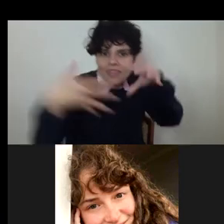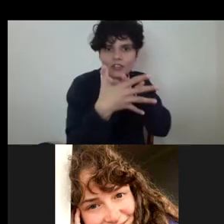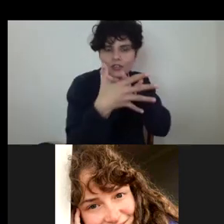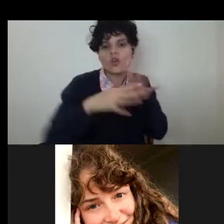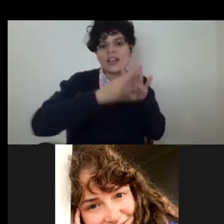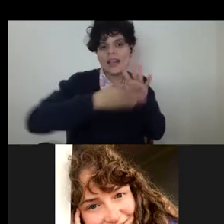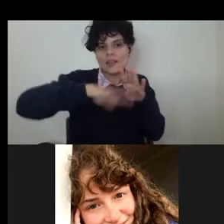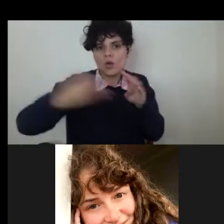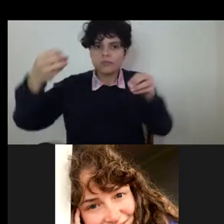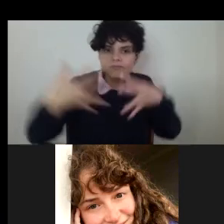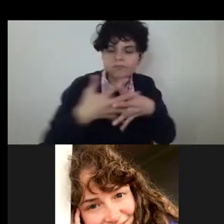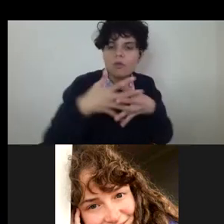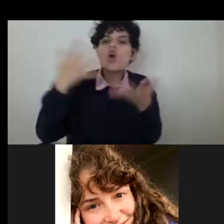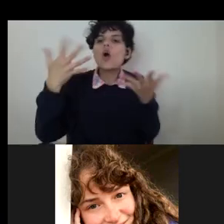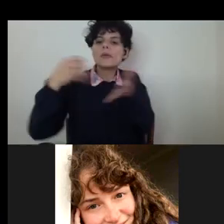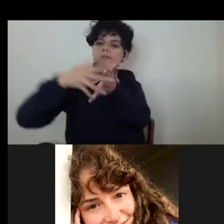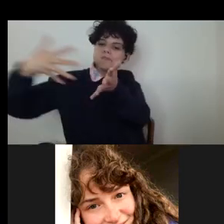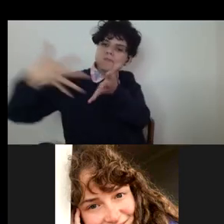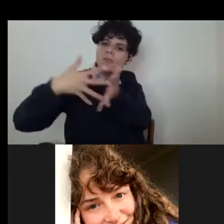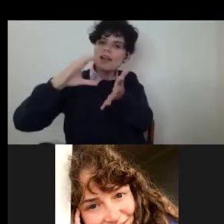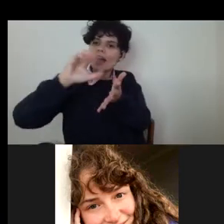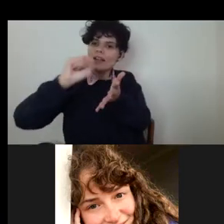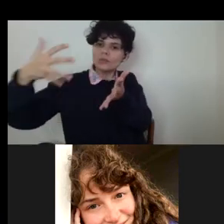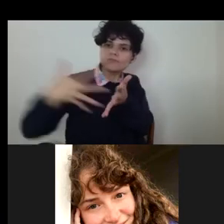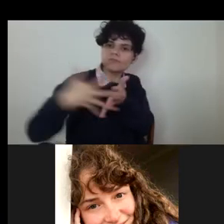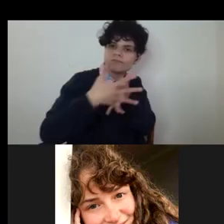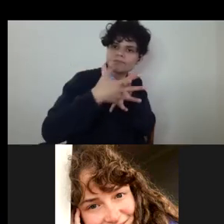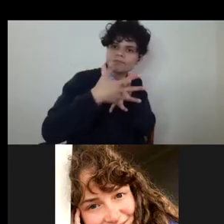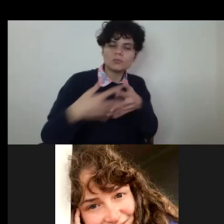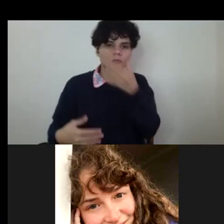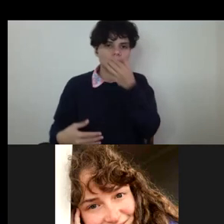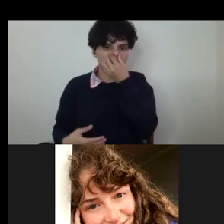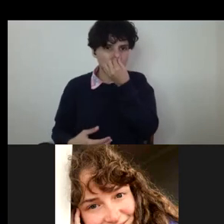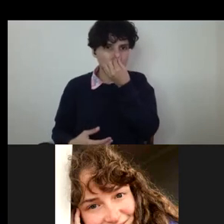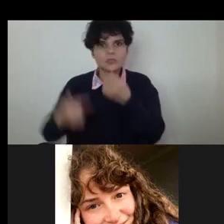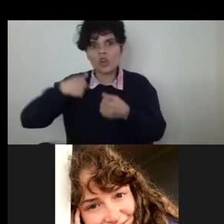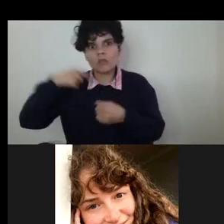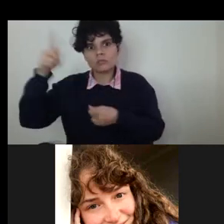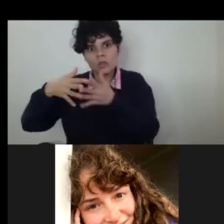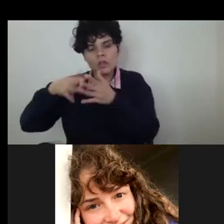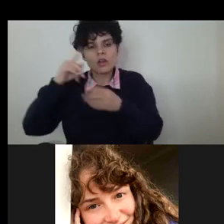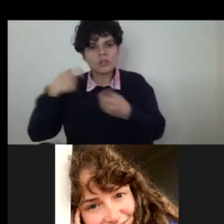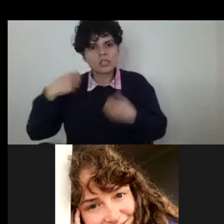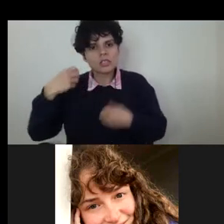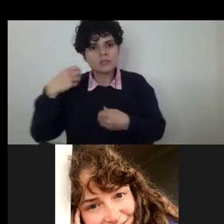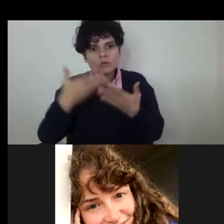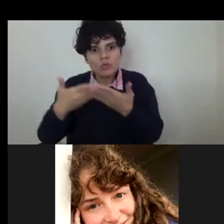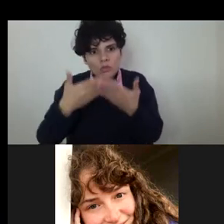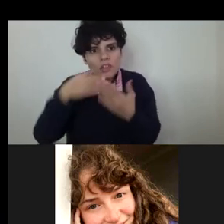Bueno, si en Boston todo el tiempo casi me dediqué a estudiar la bomba de calcio del retículo